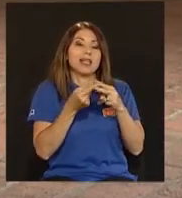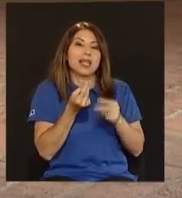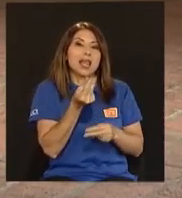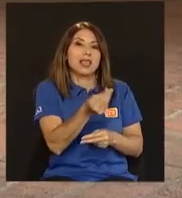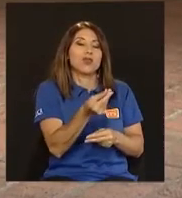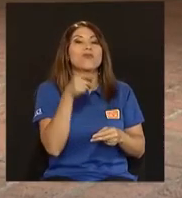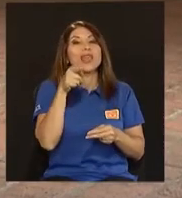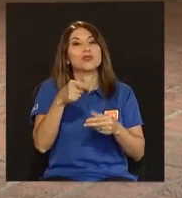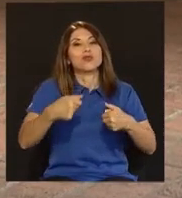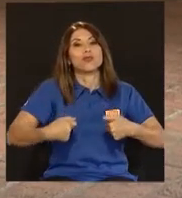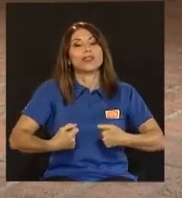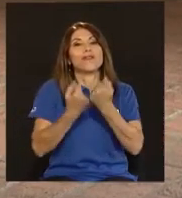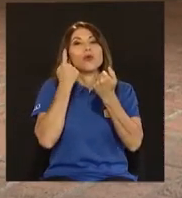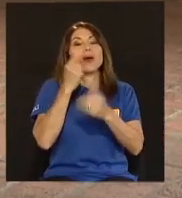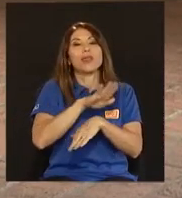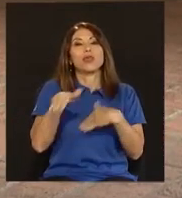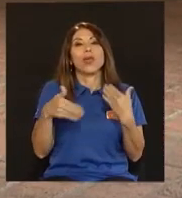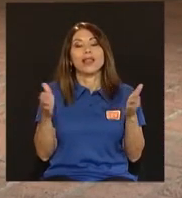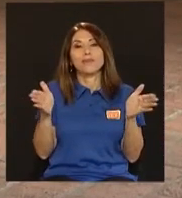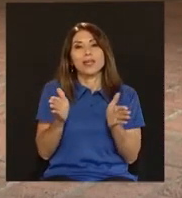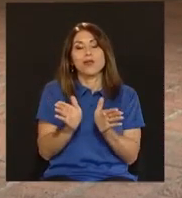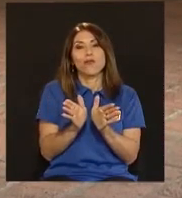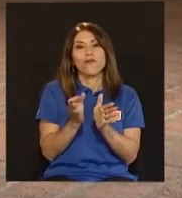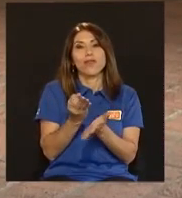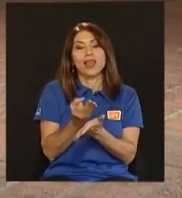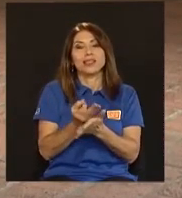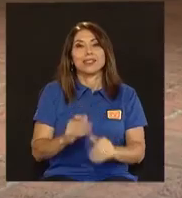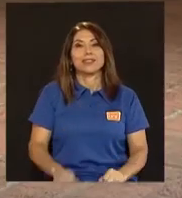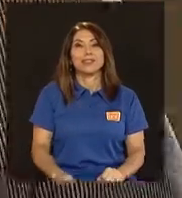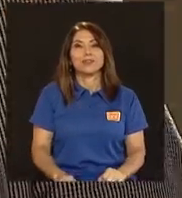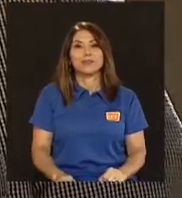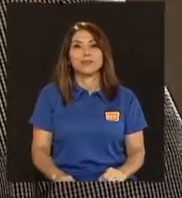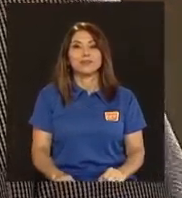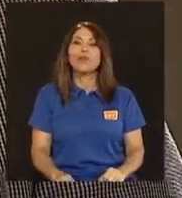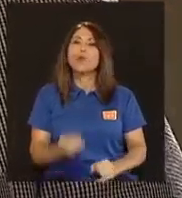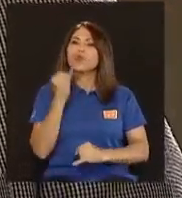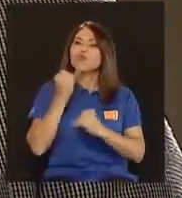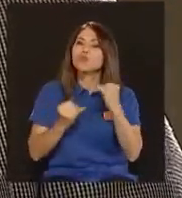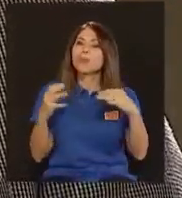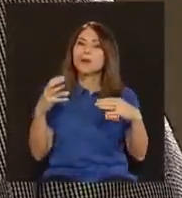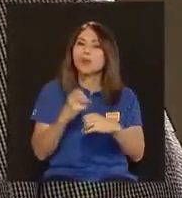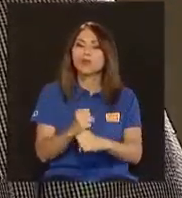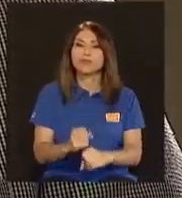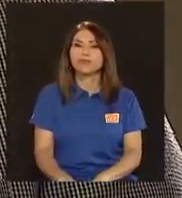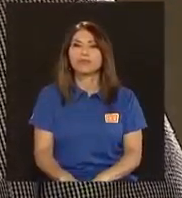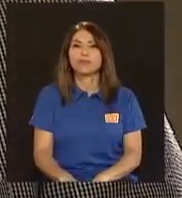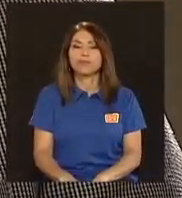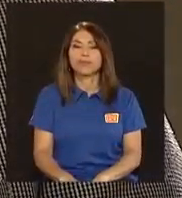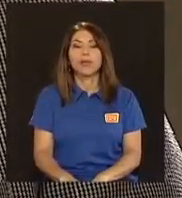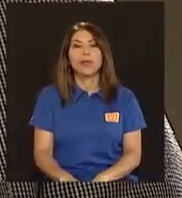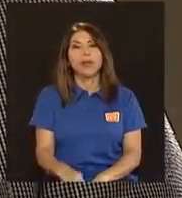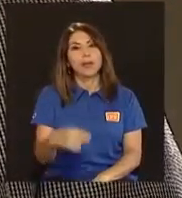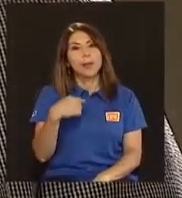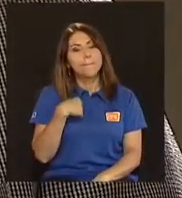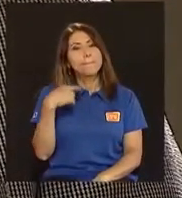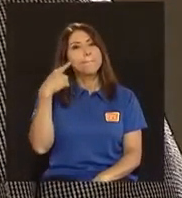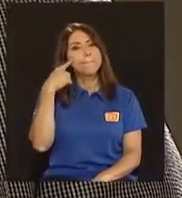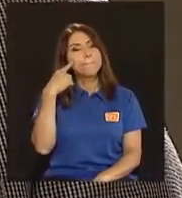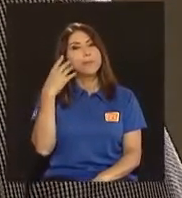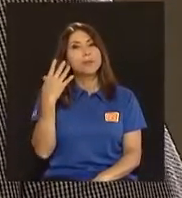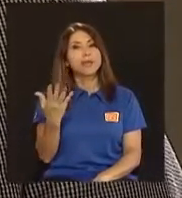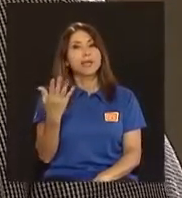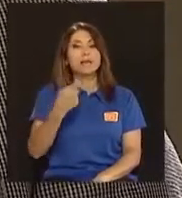En un minuto, la última conclusión para las amigas y amigos. Me parece que tenemos que,